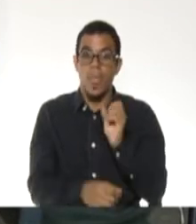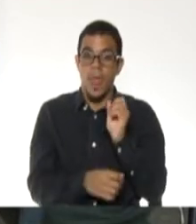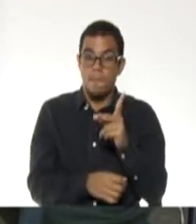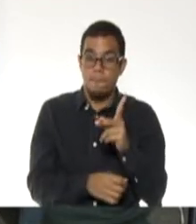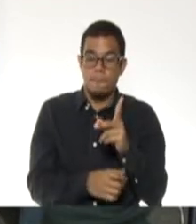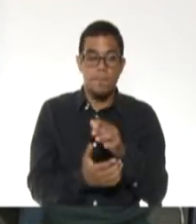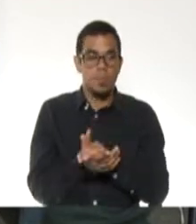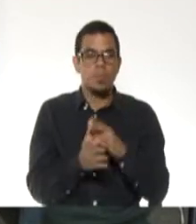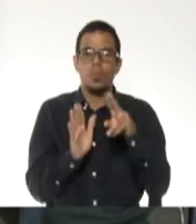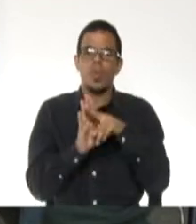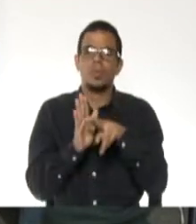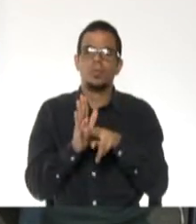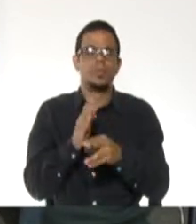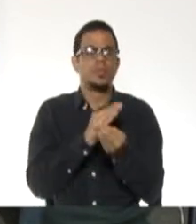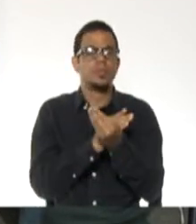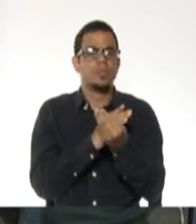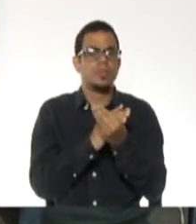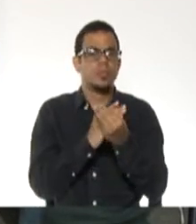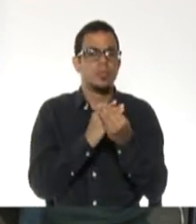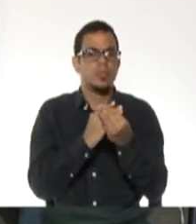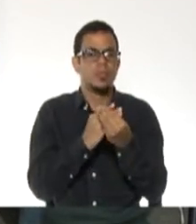seguridad industrial. Claro.